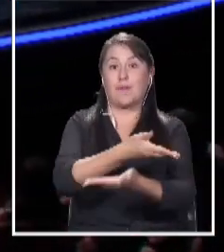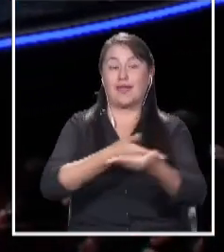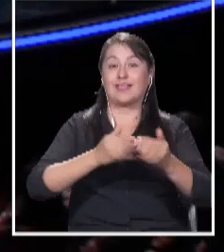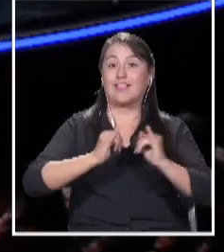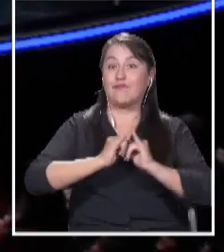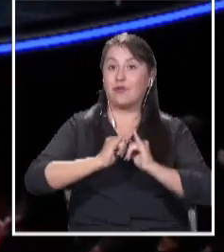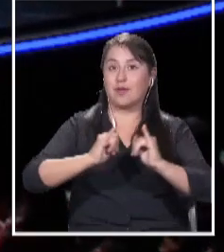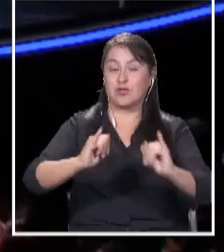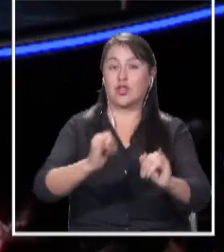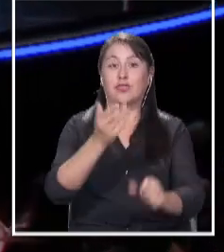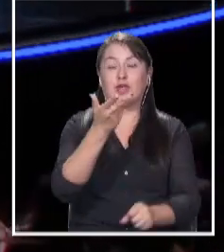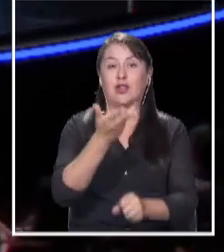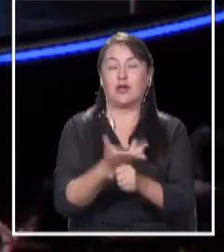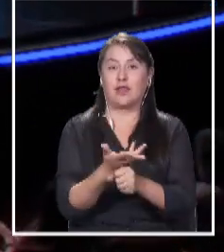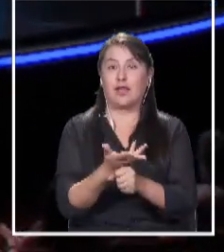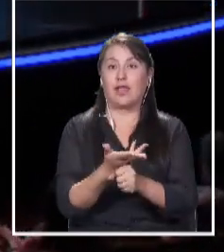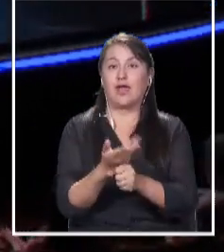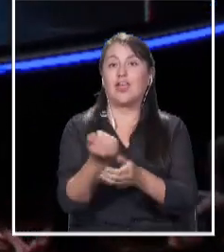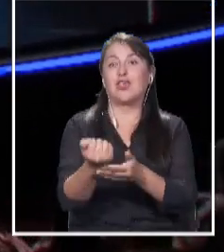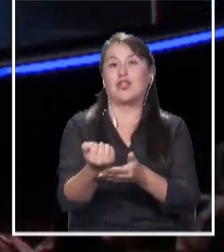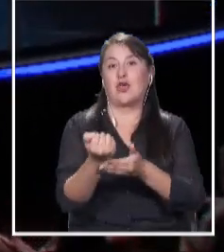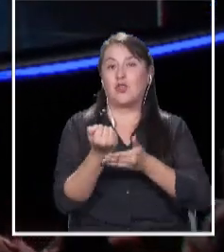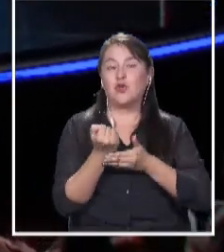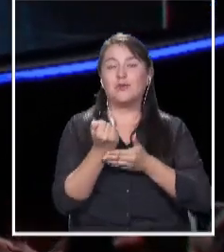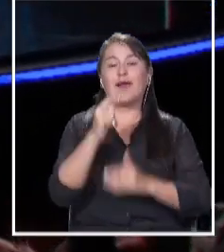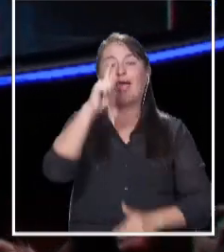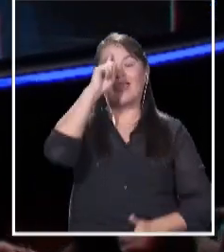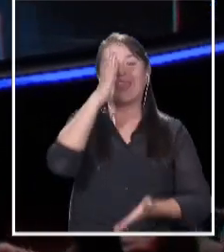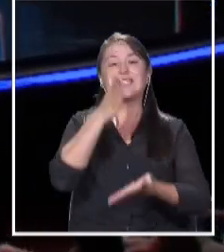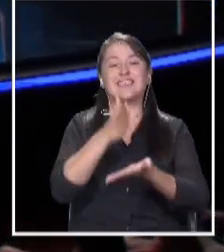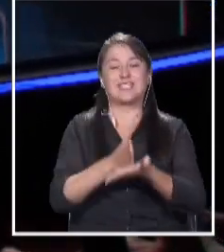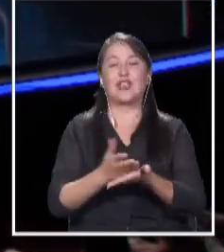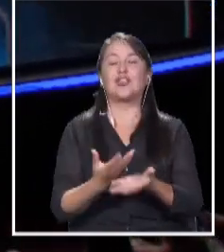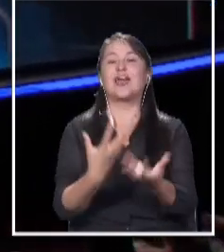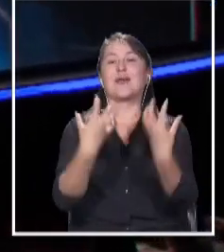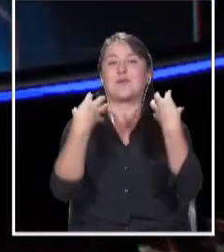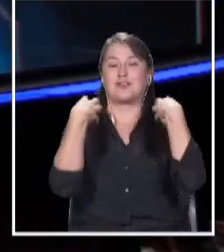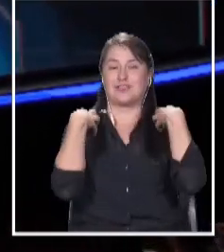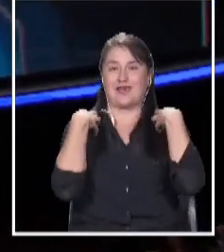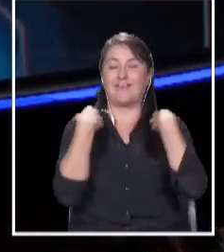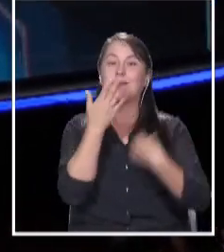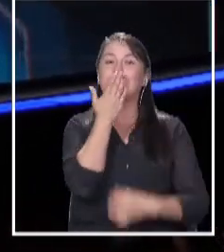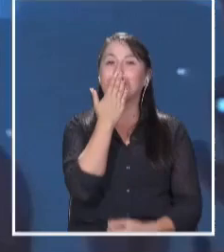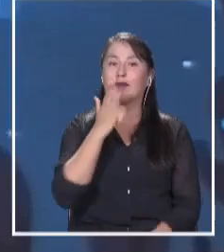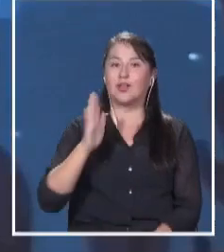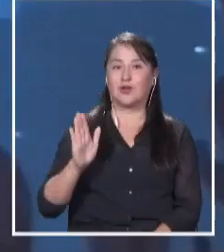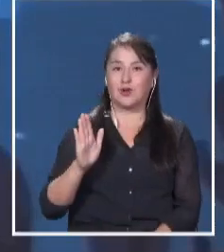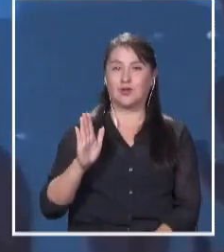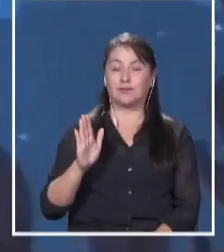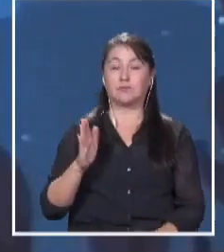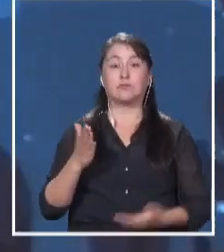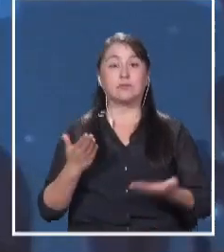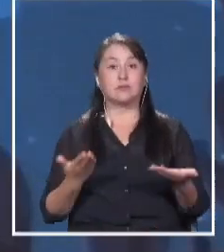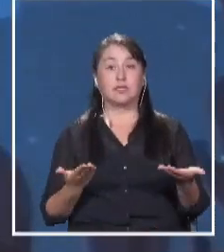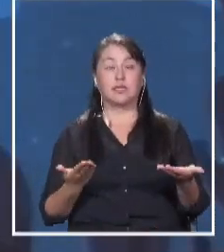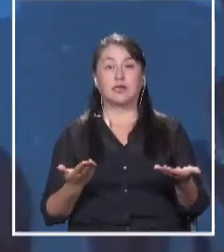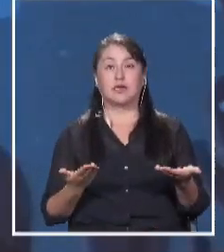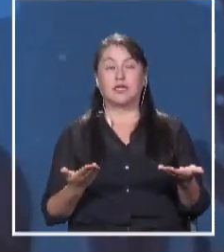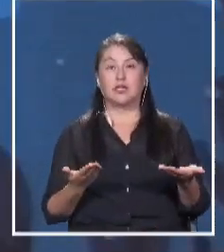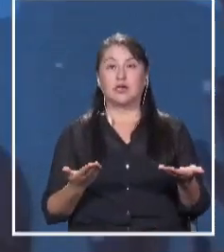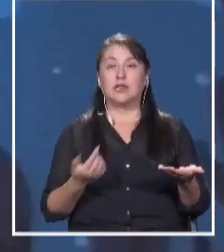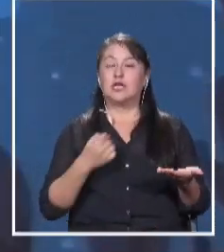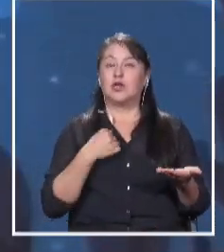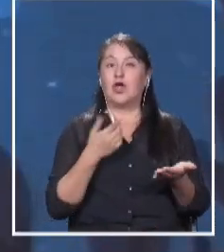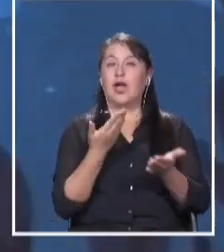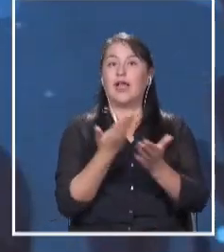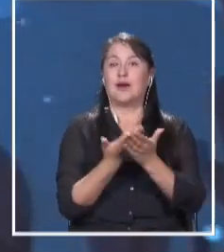lo que tenemos al final nos ayuda a tomar las decisiones responsables, las decisiones más adecuadas. Y yo quiero